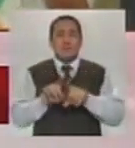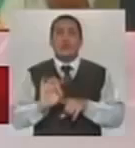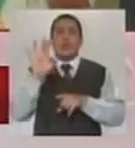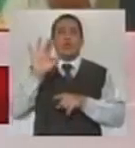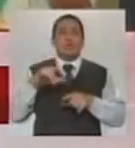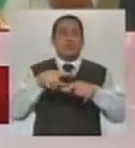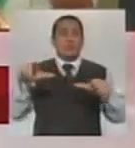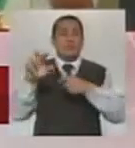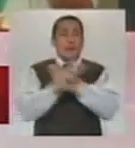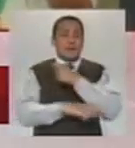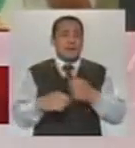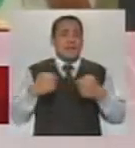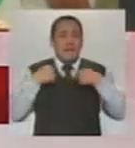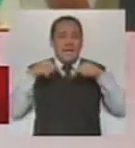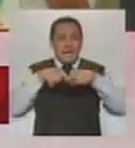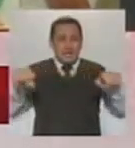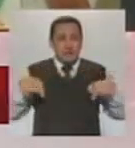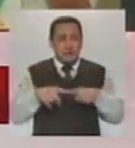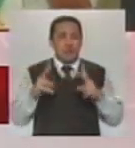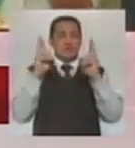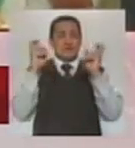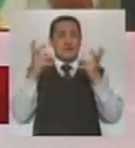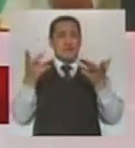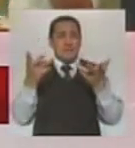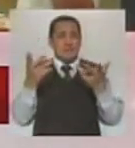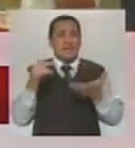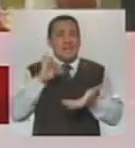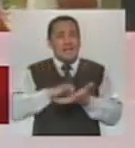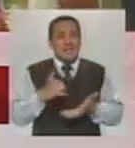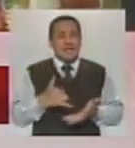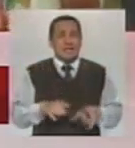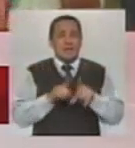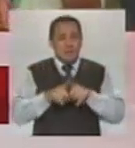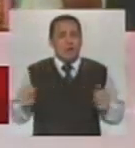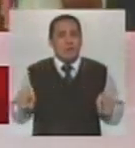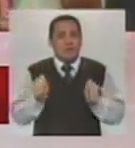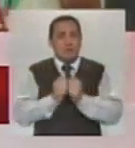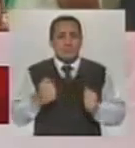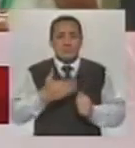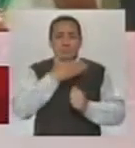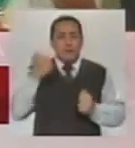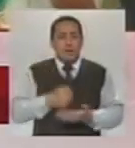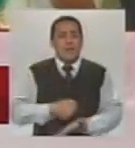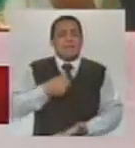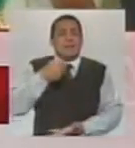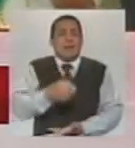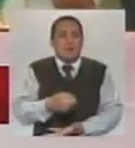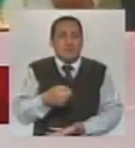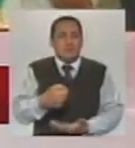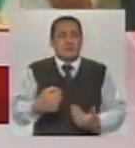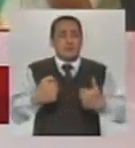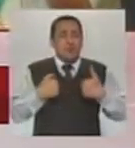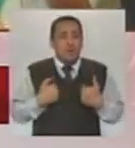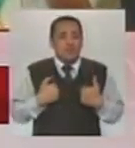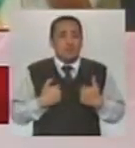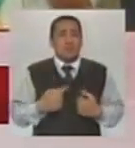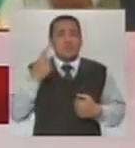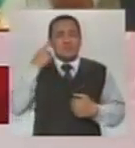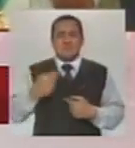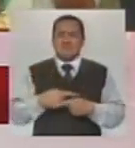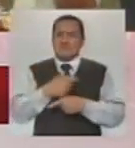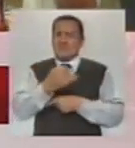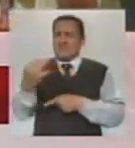lo que sea. Entonces son temas de fondo y que están acompañados con una mejora salarial. Hemos, contra la opinión